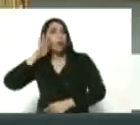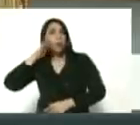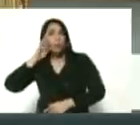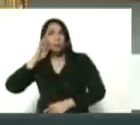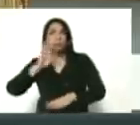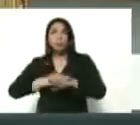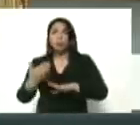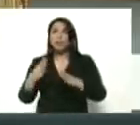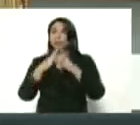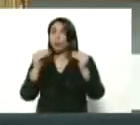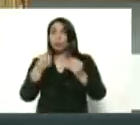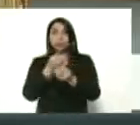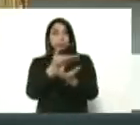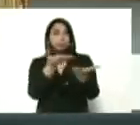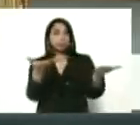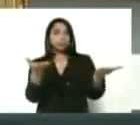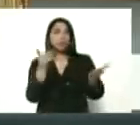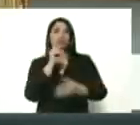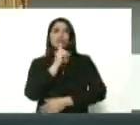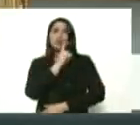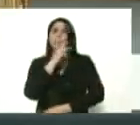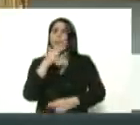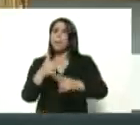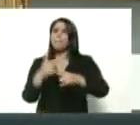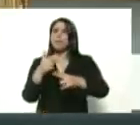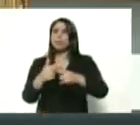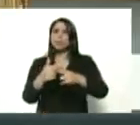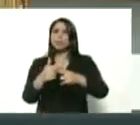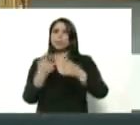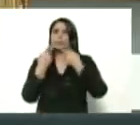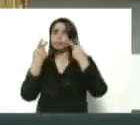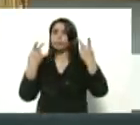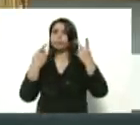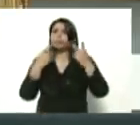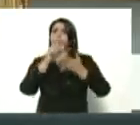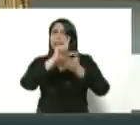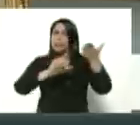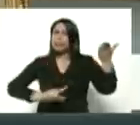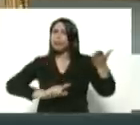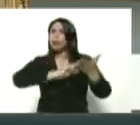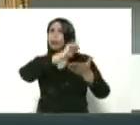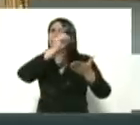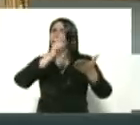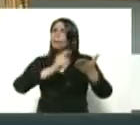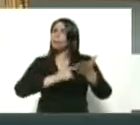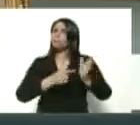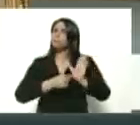porque todos ahí están, por nombre y apellido. Pudiera mostrar una lista completa